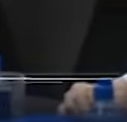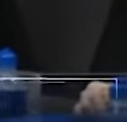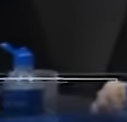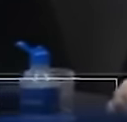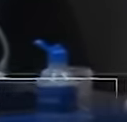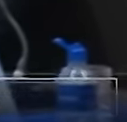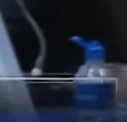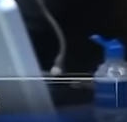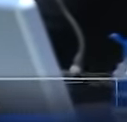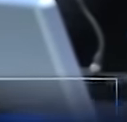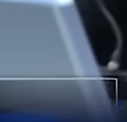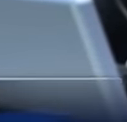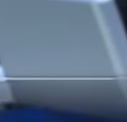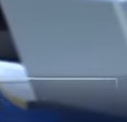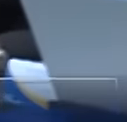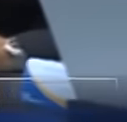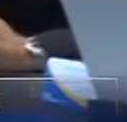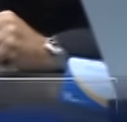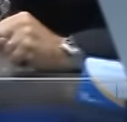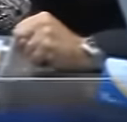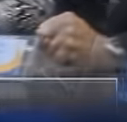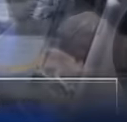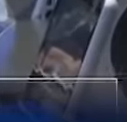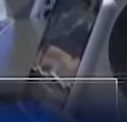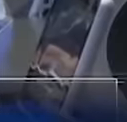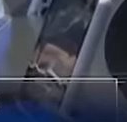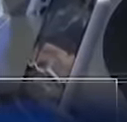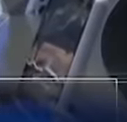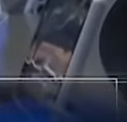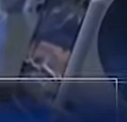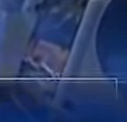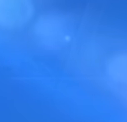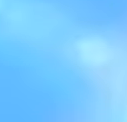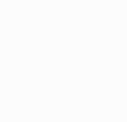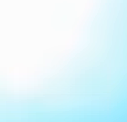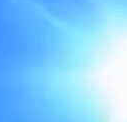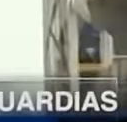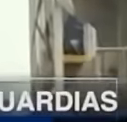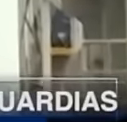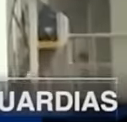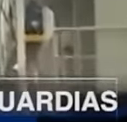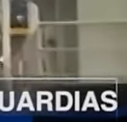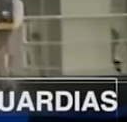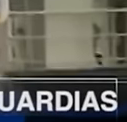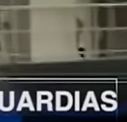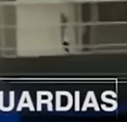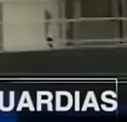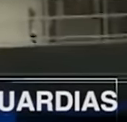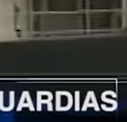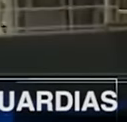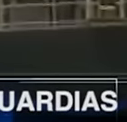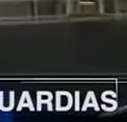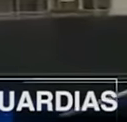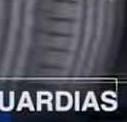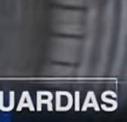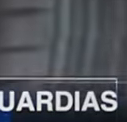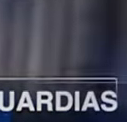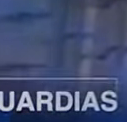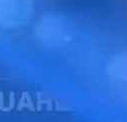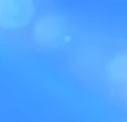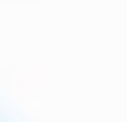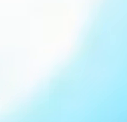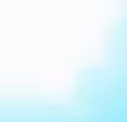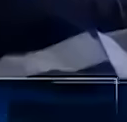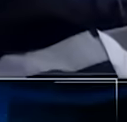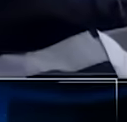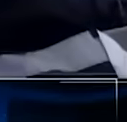procuradores se reúnen en Quito para buscar estrategias contra el crimen organizado. El gobierno reducirá los aranceles de las